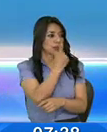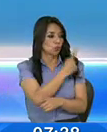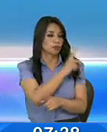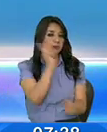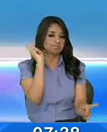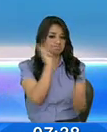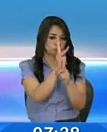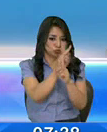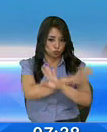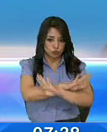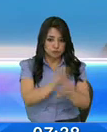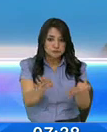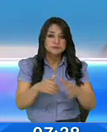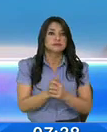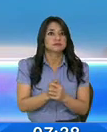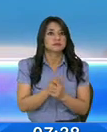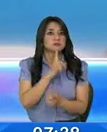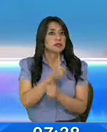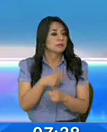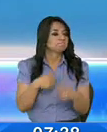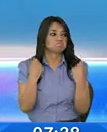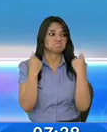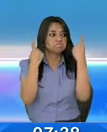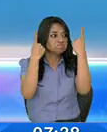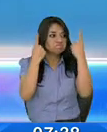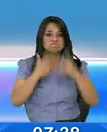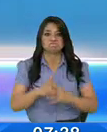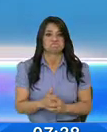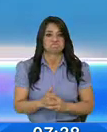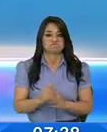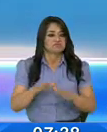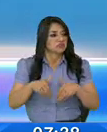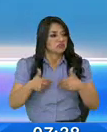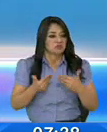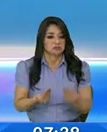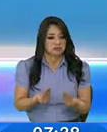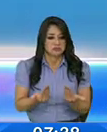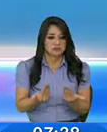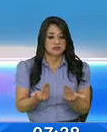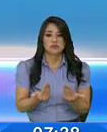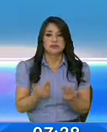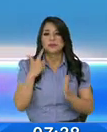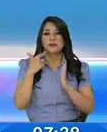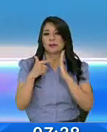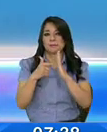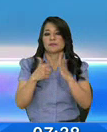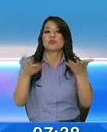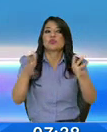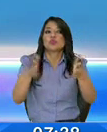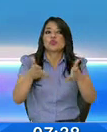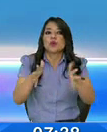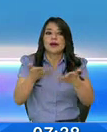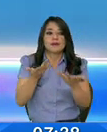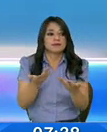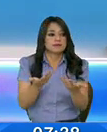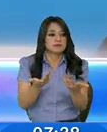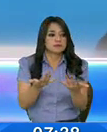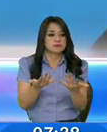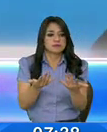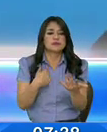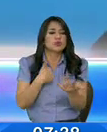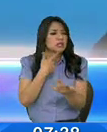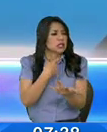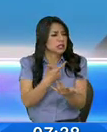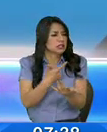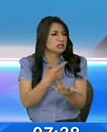miguel yo realmente no entiendo cómo es posible que no haya un poquito yo diría